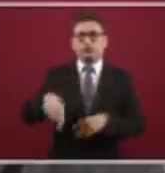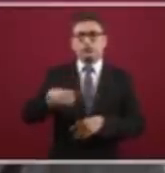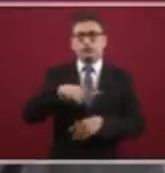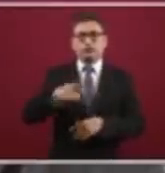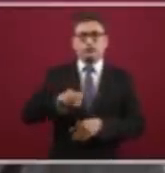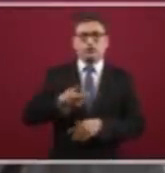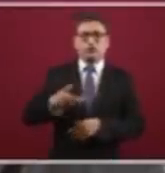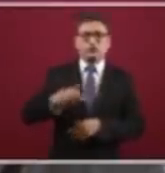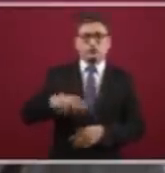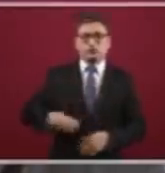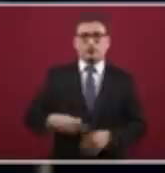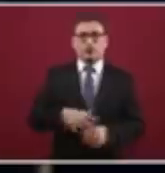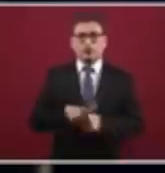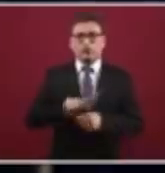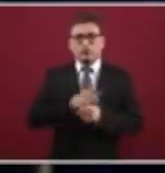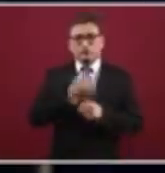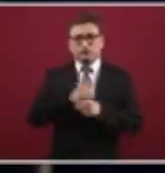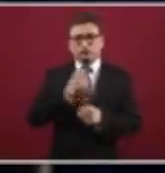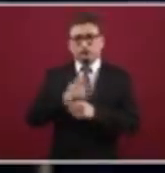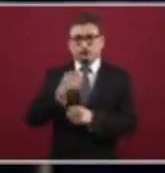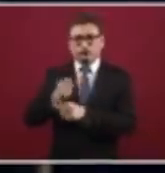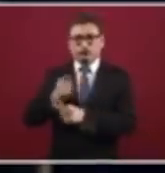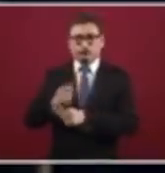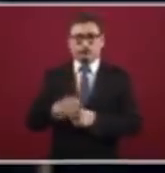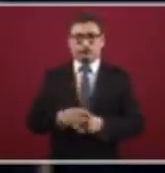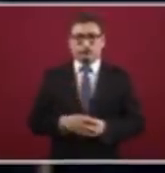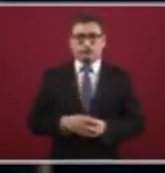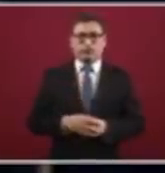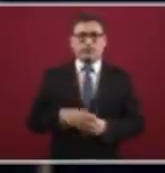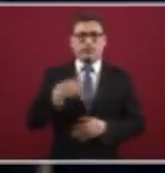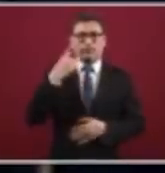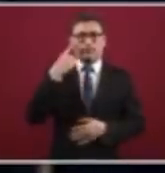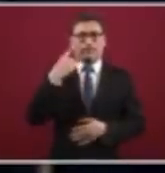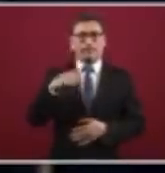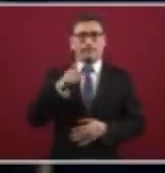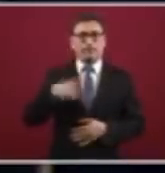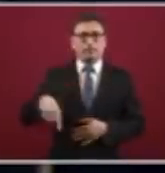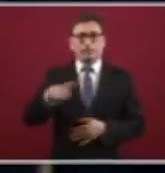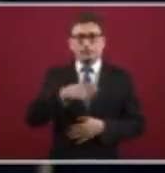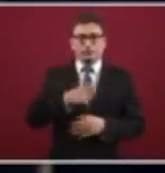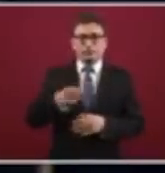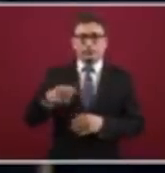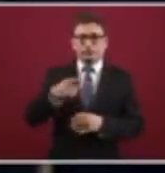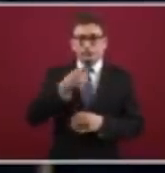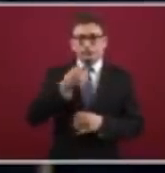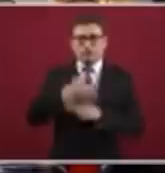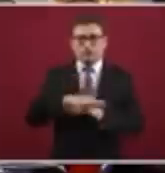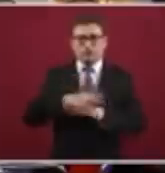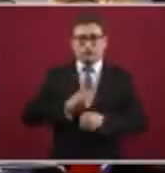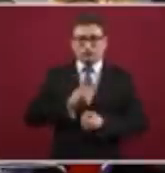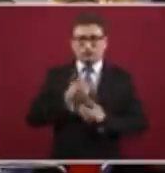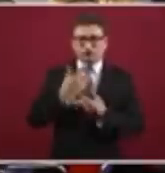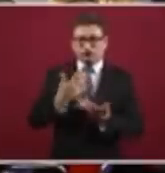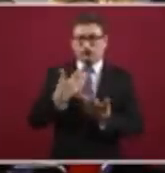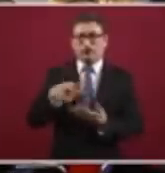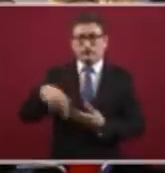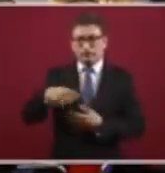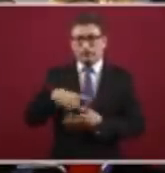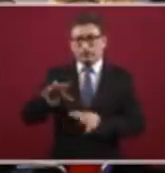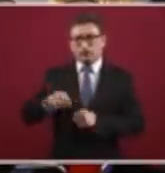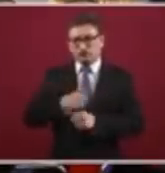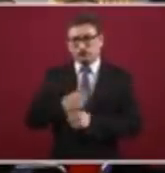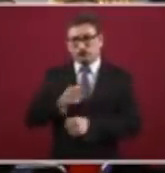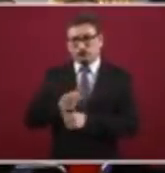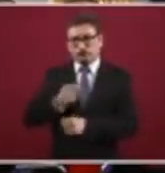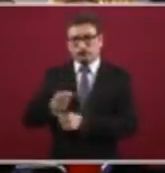a ellos que se cometió tortura en contra en su contra para poder obtener las declaraciones de donde estaban los